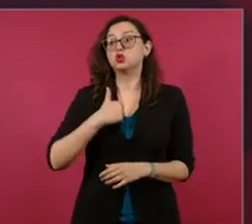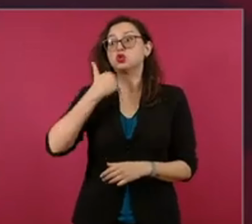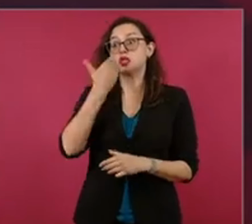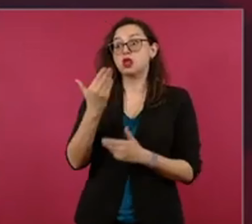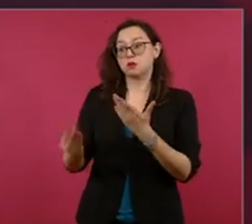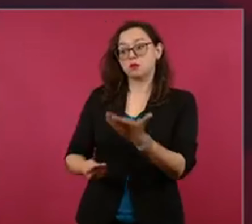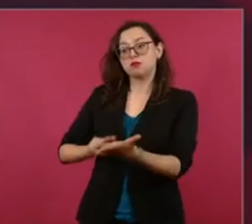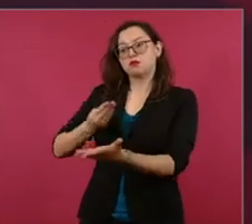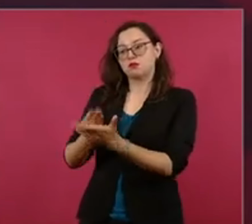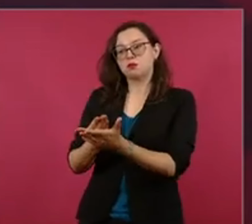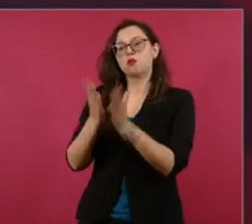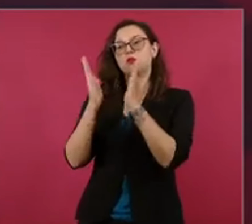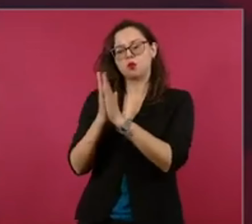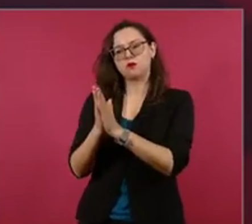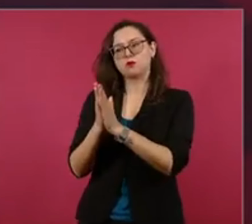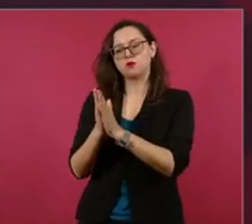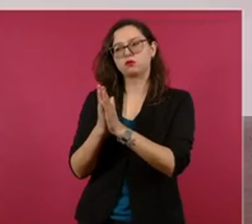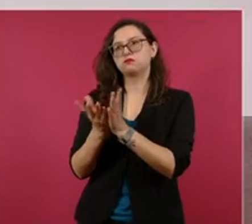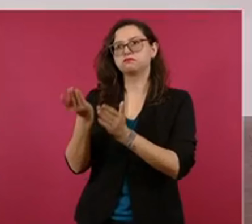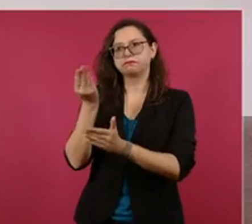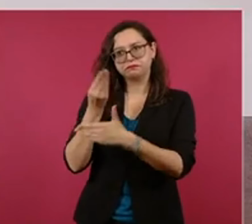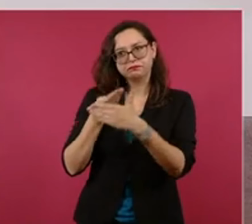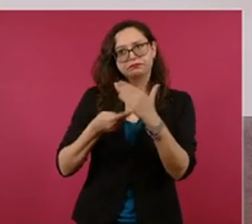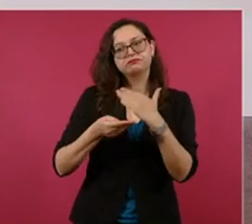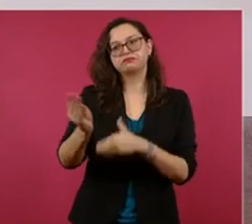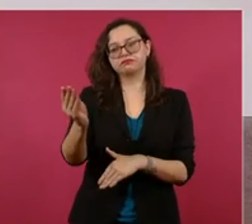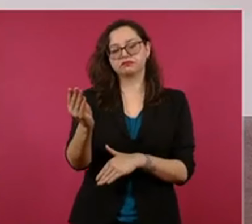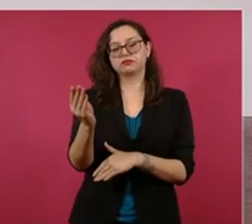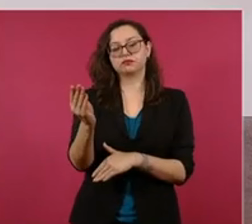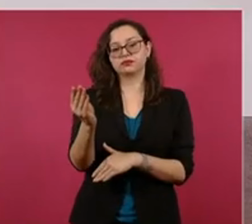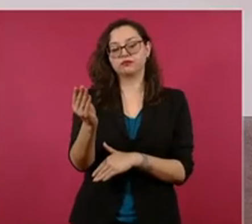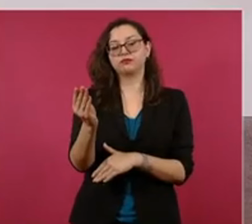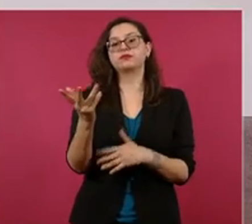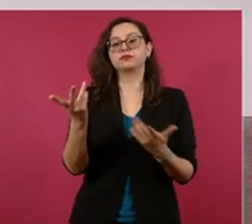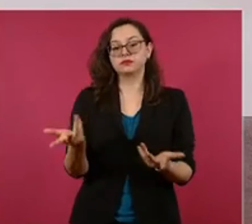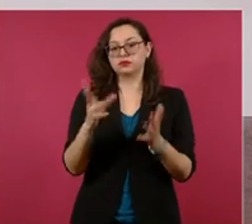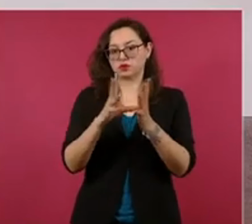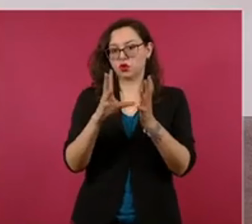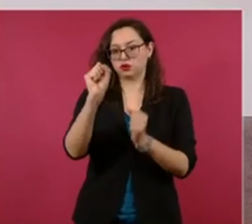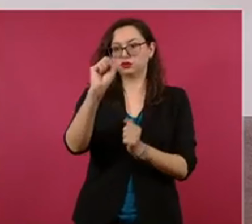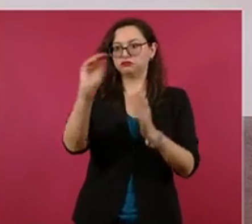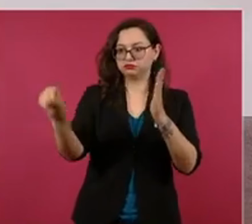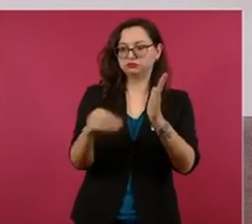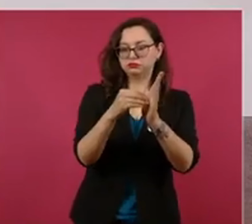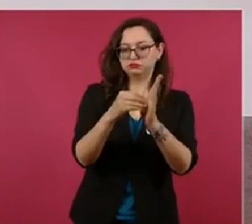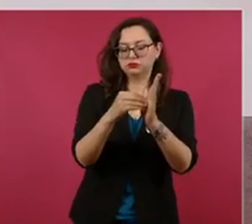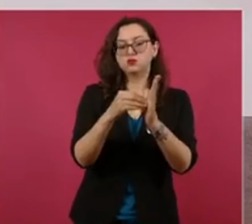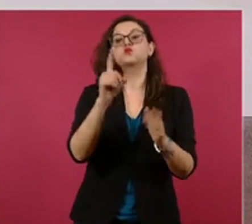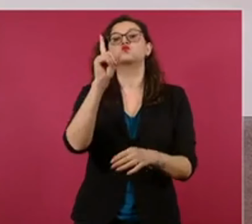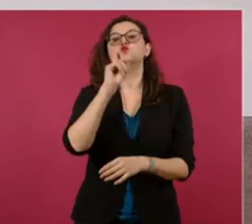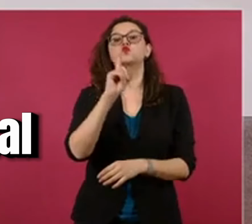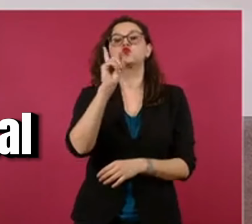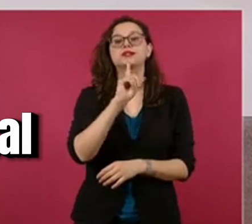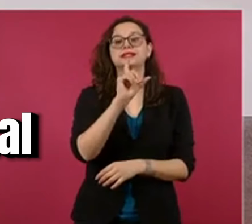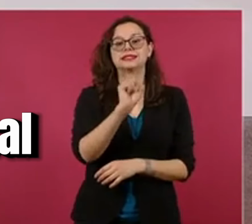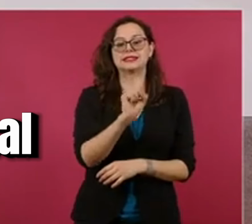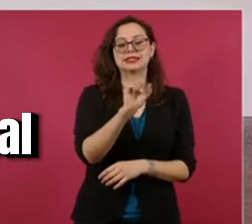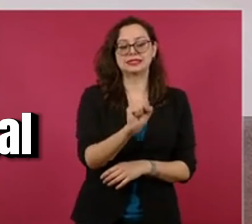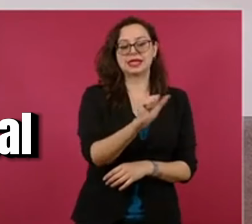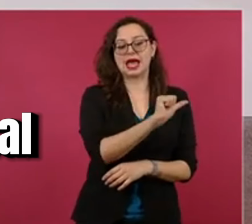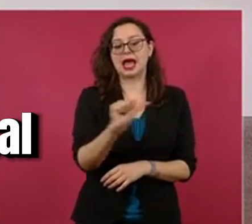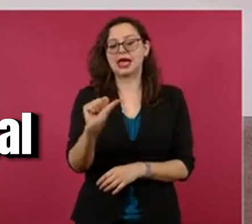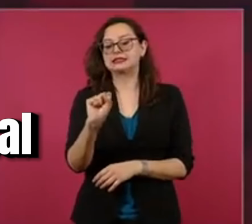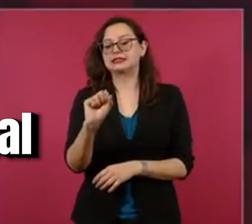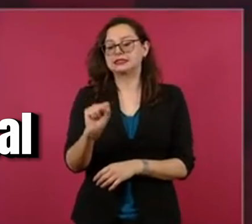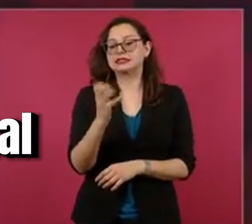incorporáramos a las reformas que se enviaron como reforma constitucional el apoyo a las mujeres de 60 a 64